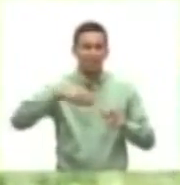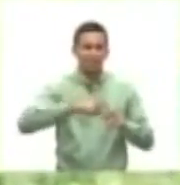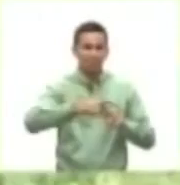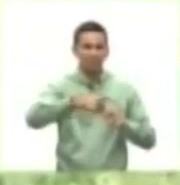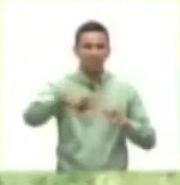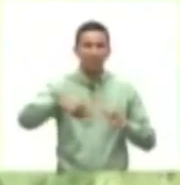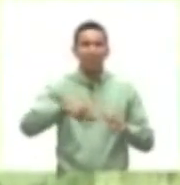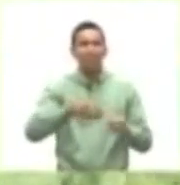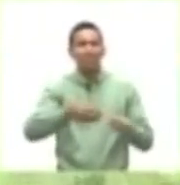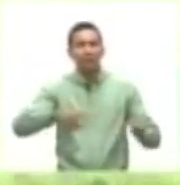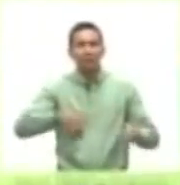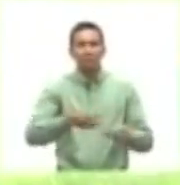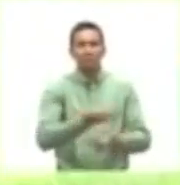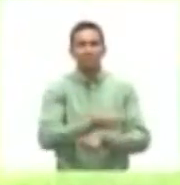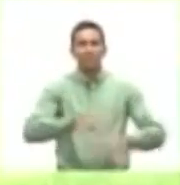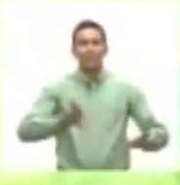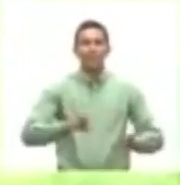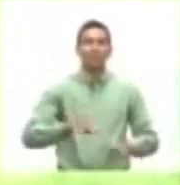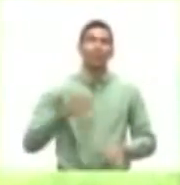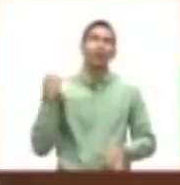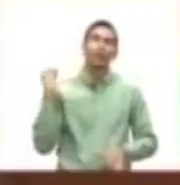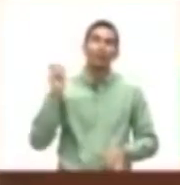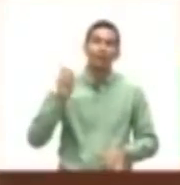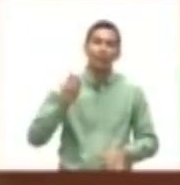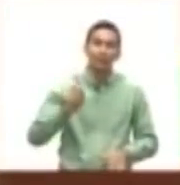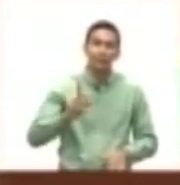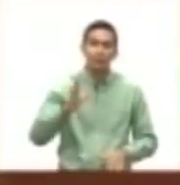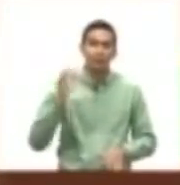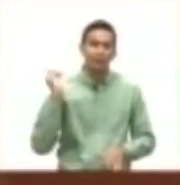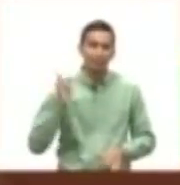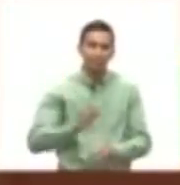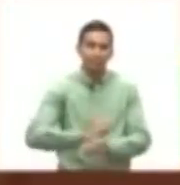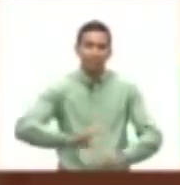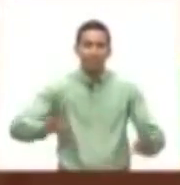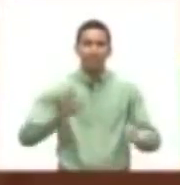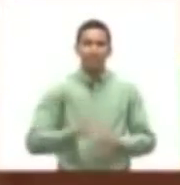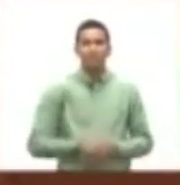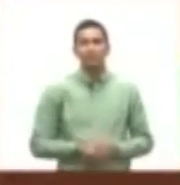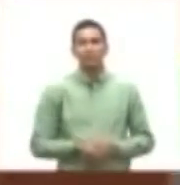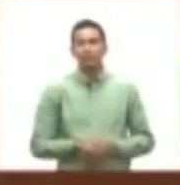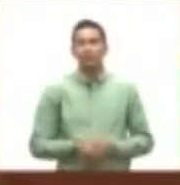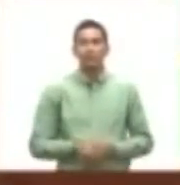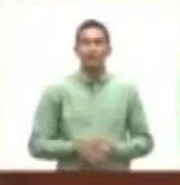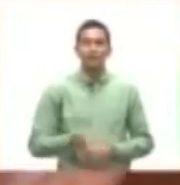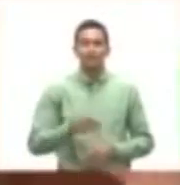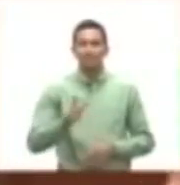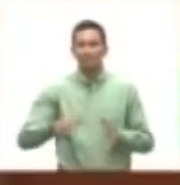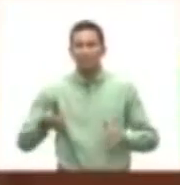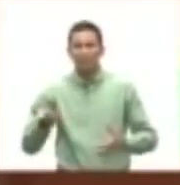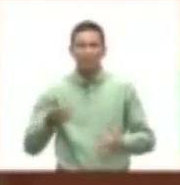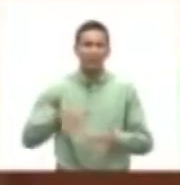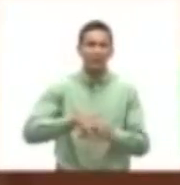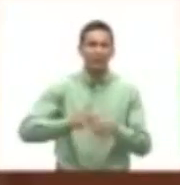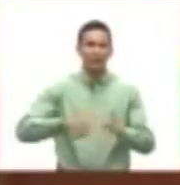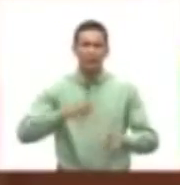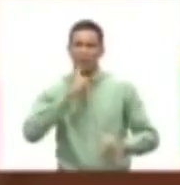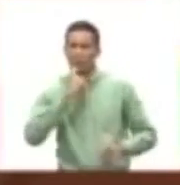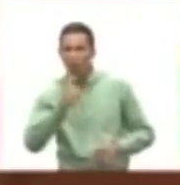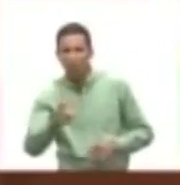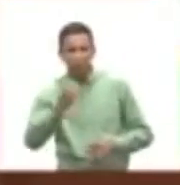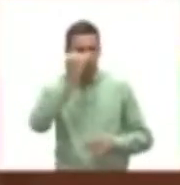50 años. Finalmente le envió un mensaje al país. Se ha vuelto como una vena de odios. Es que usted está con Uribe, usted está con Santo.